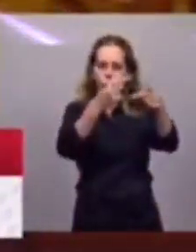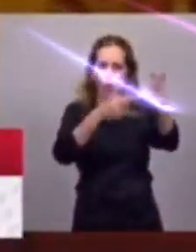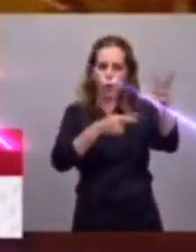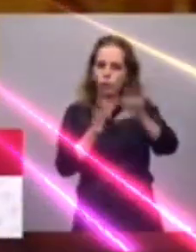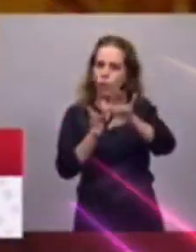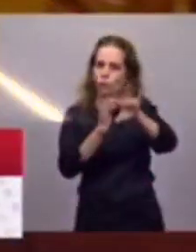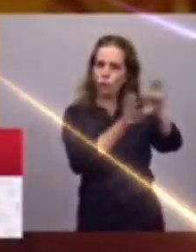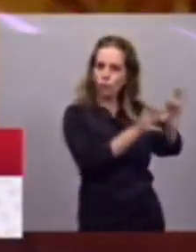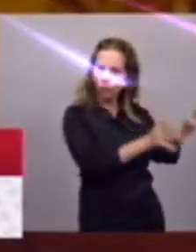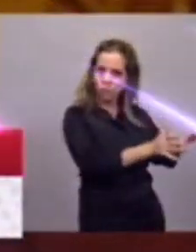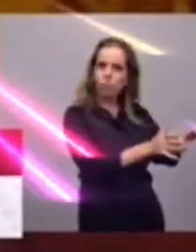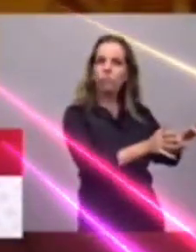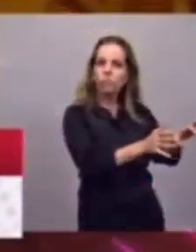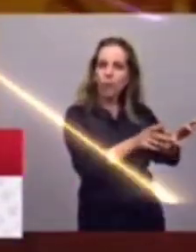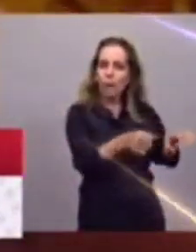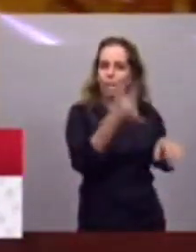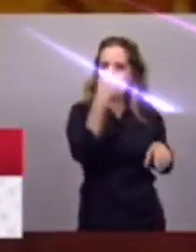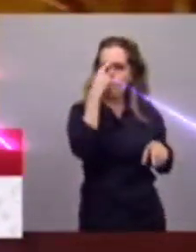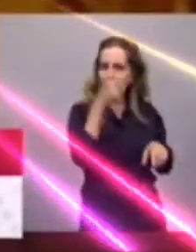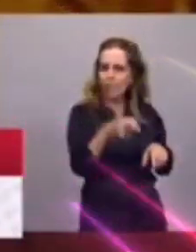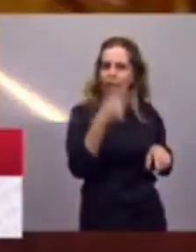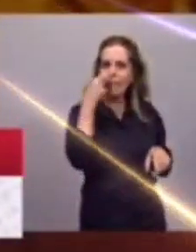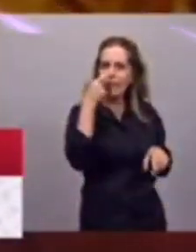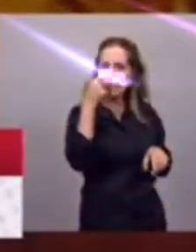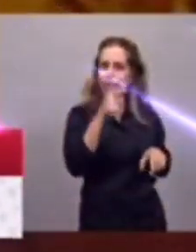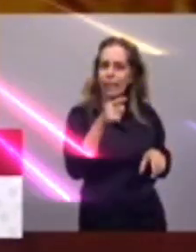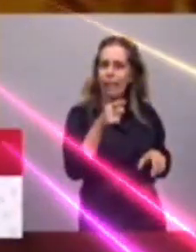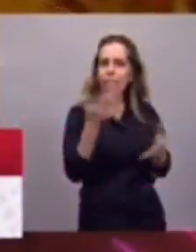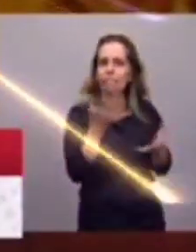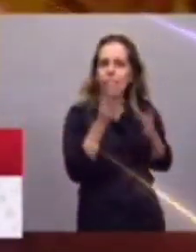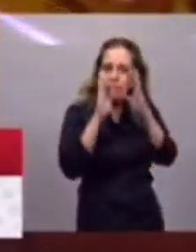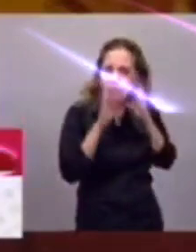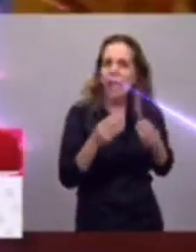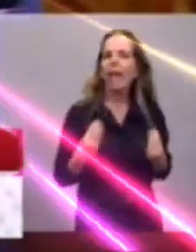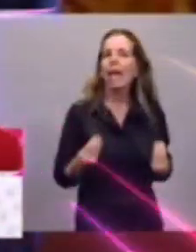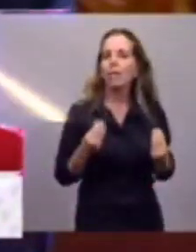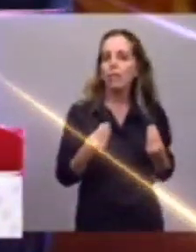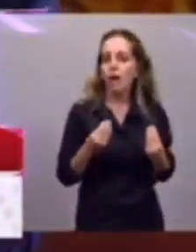ese egoísmo lo dejaste de lado y lo único que te interesó que fue